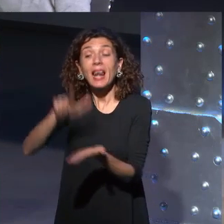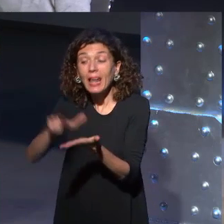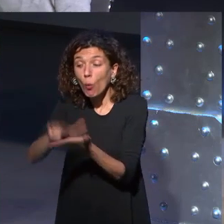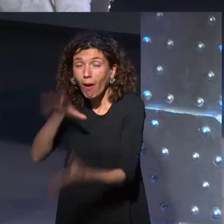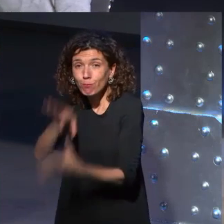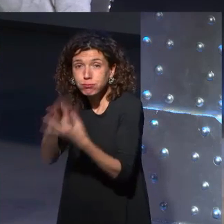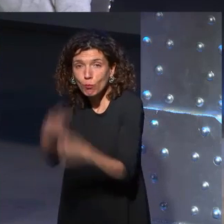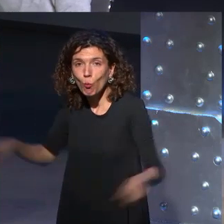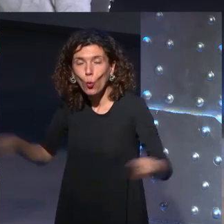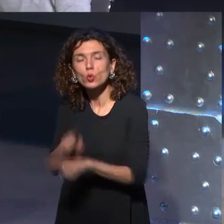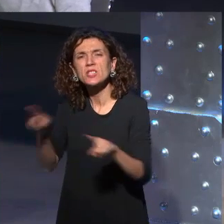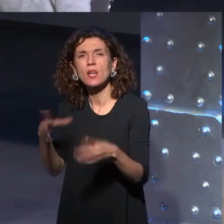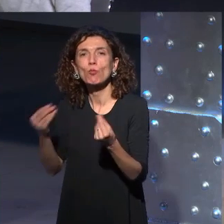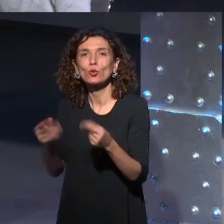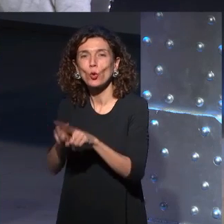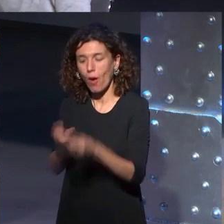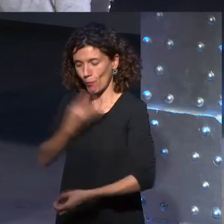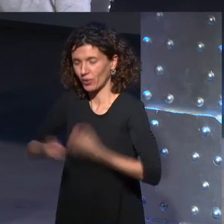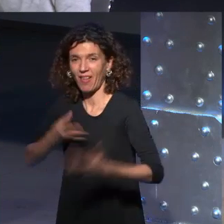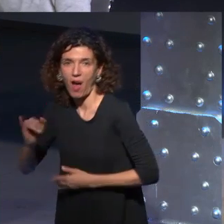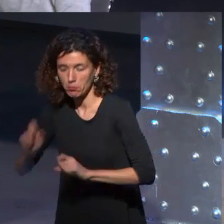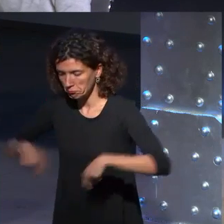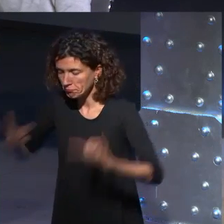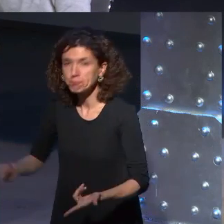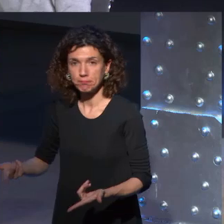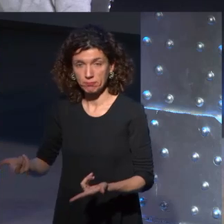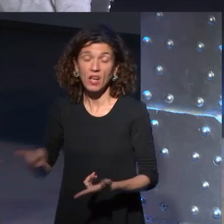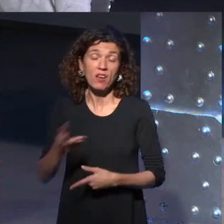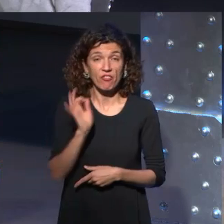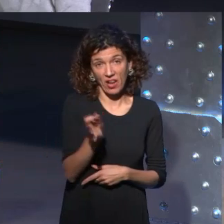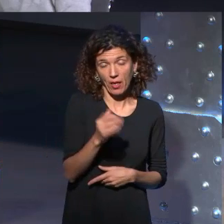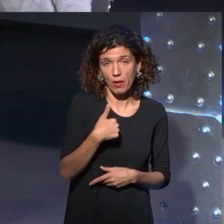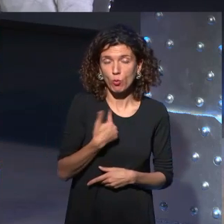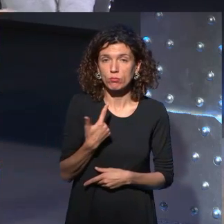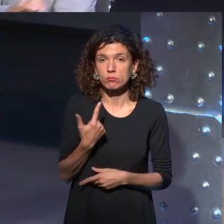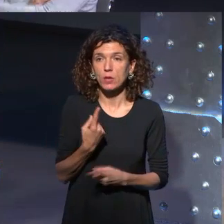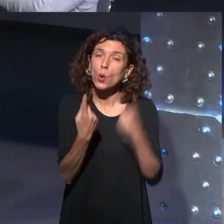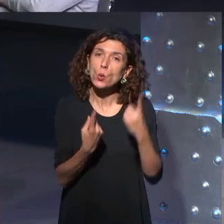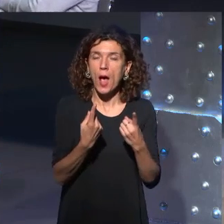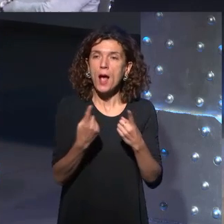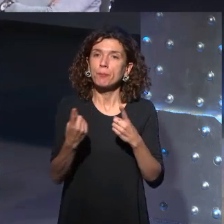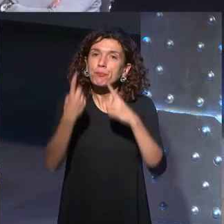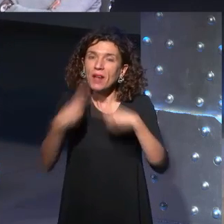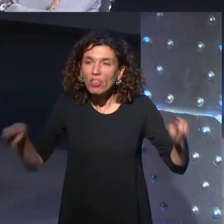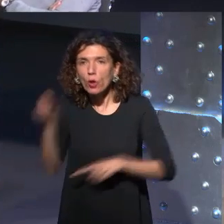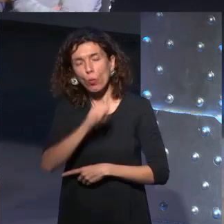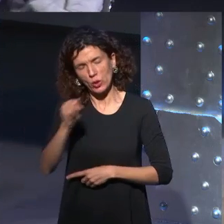la música existe mucho la espontaneidad. Por supuesto también que hay obras de una dificultad increíble,